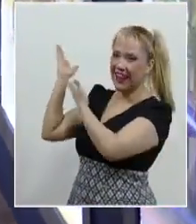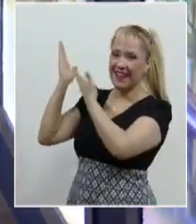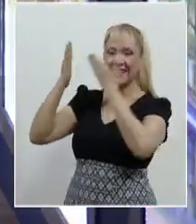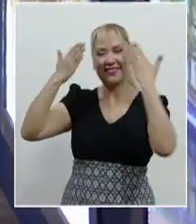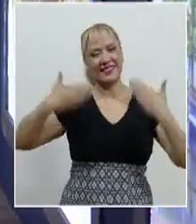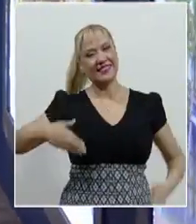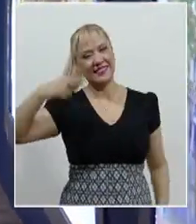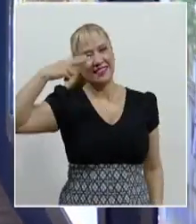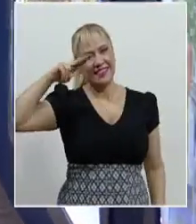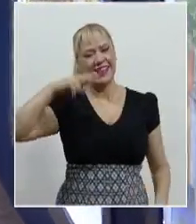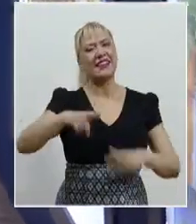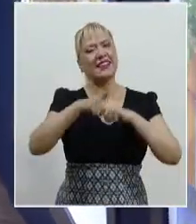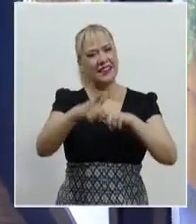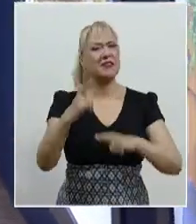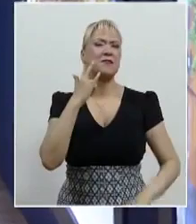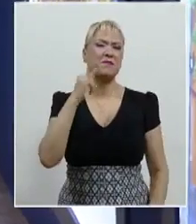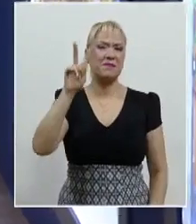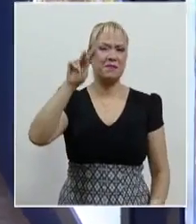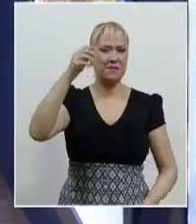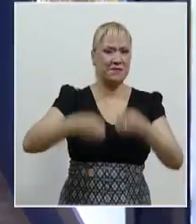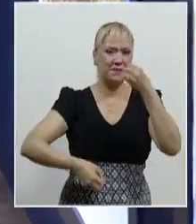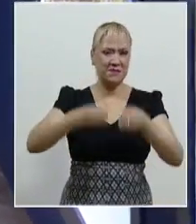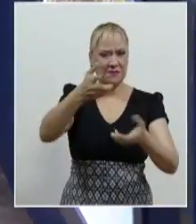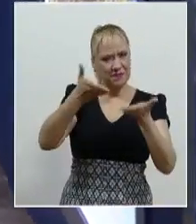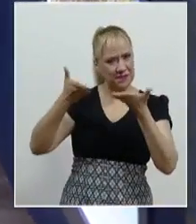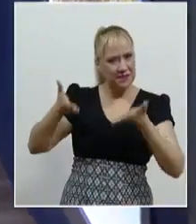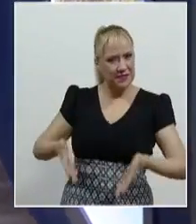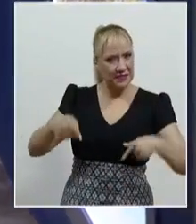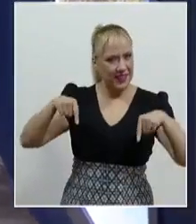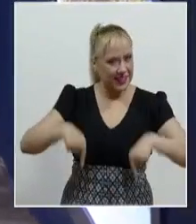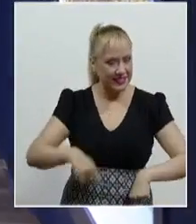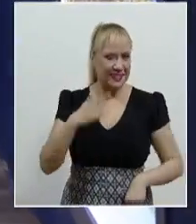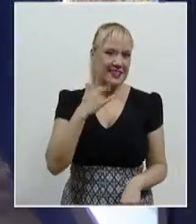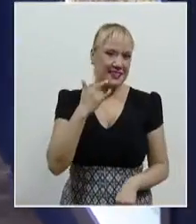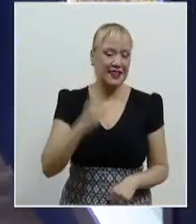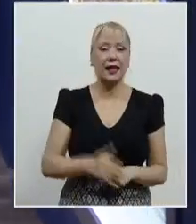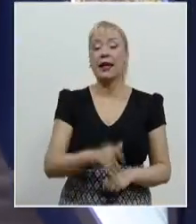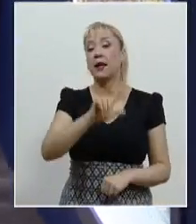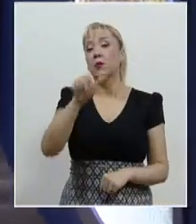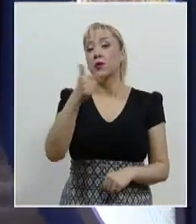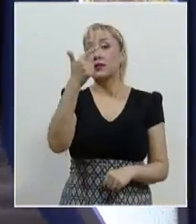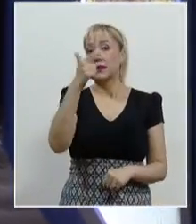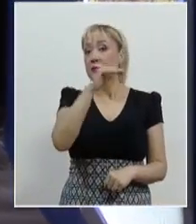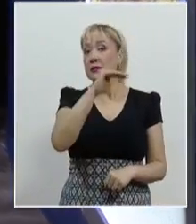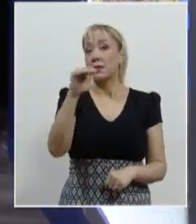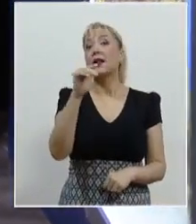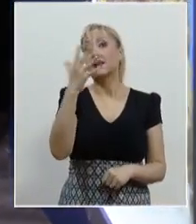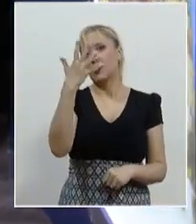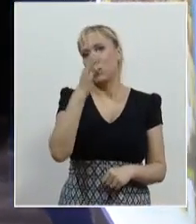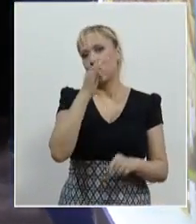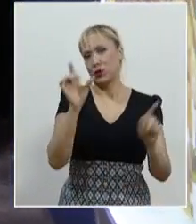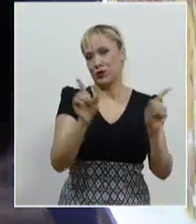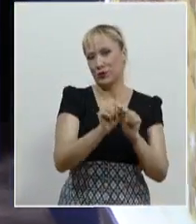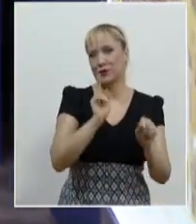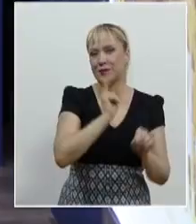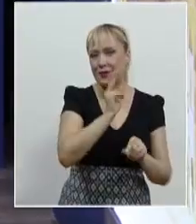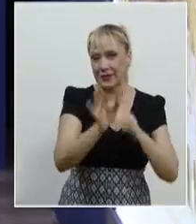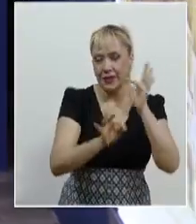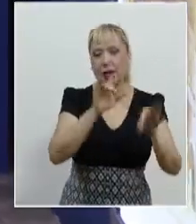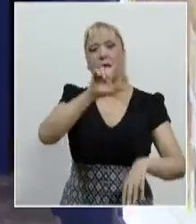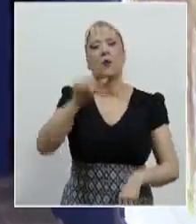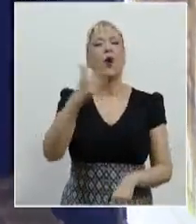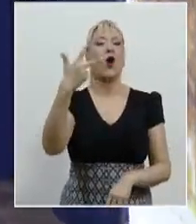a mantenerse en la señal del Poder Judicial de la Federación y a seguir a las 19:30 horas nuestro avance informativo y a